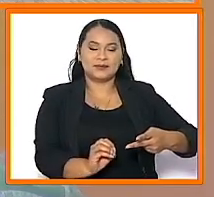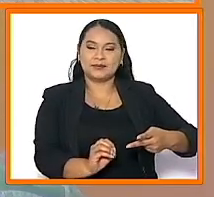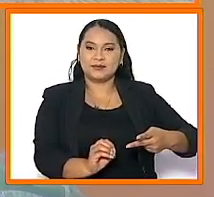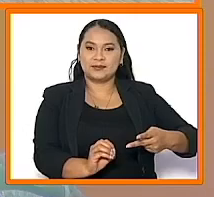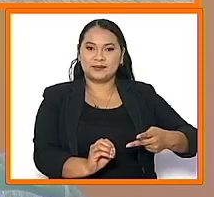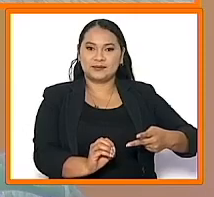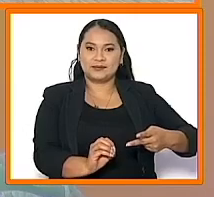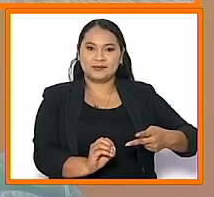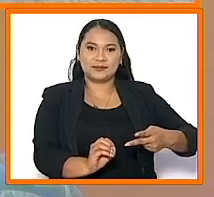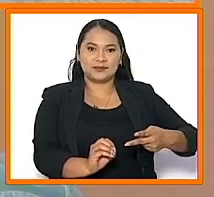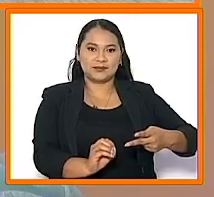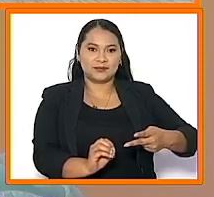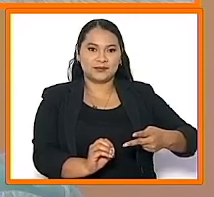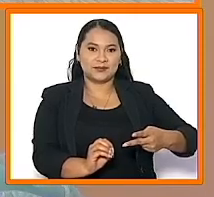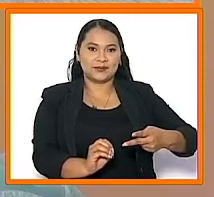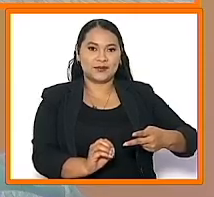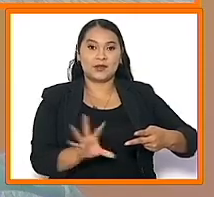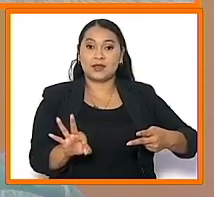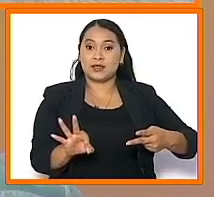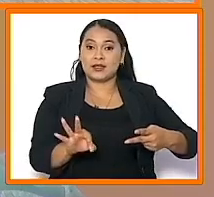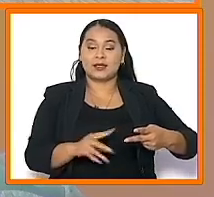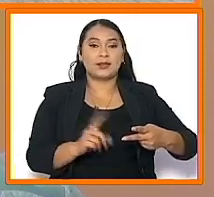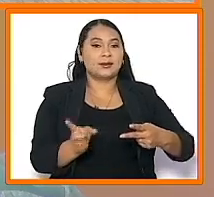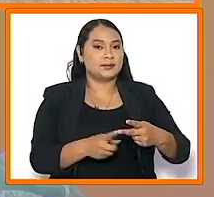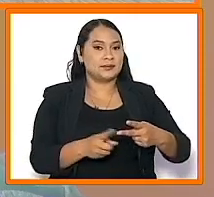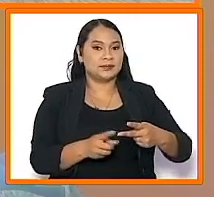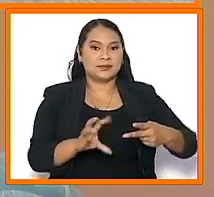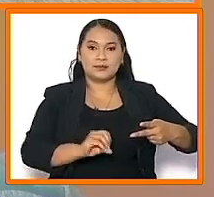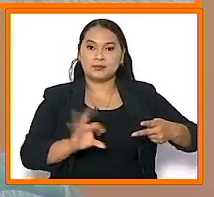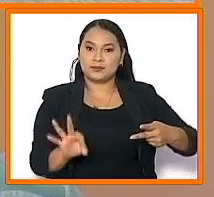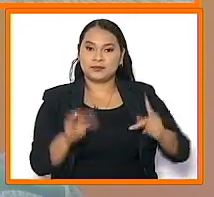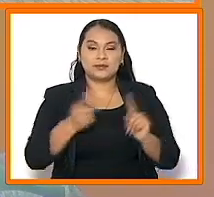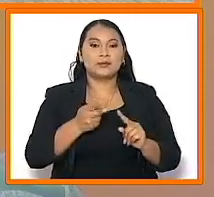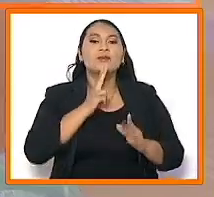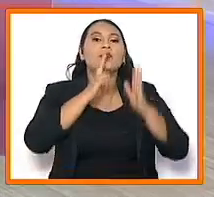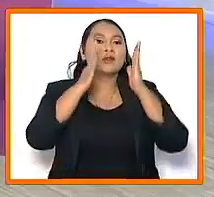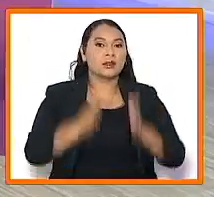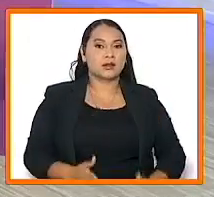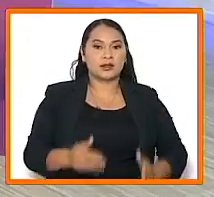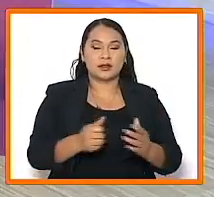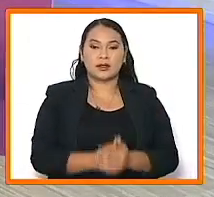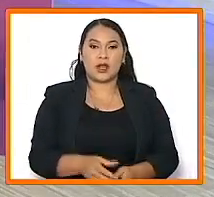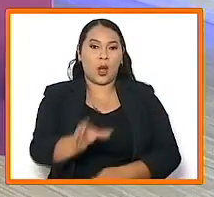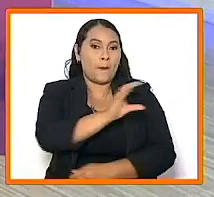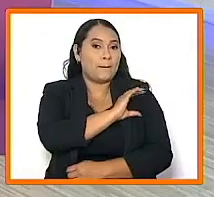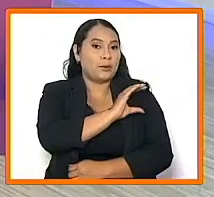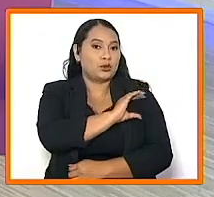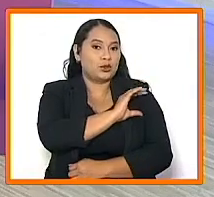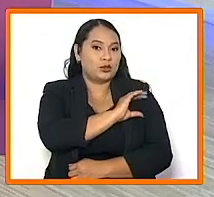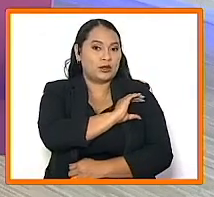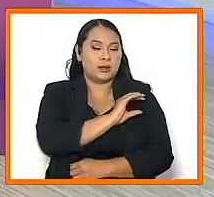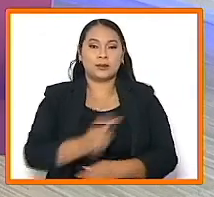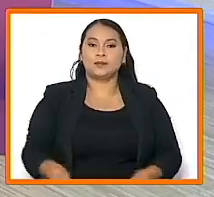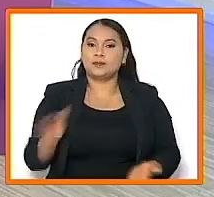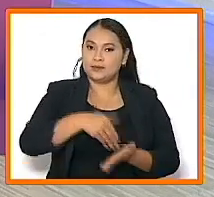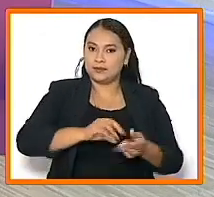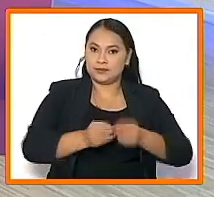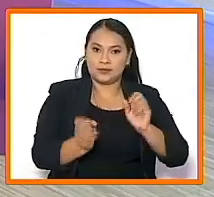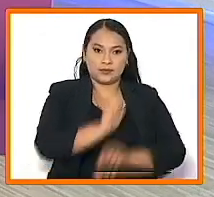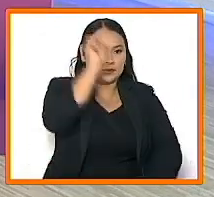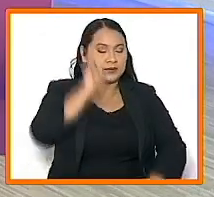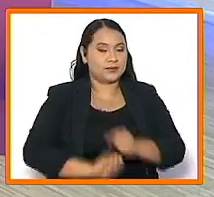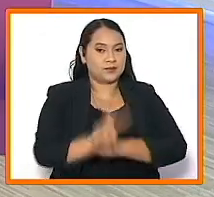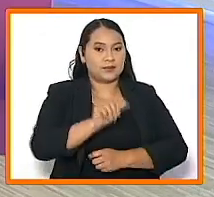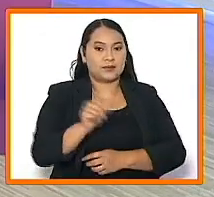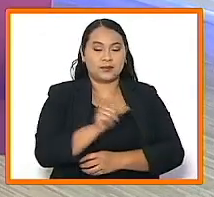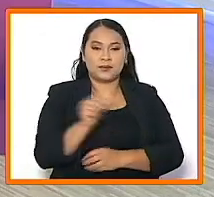afortunado. El 9, número favorecido 09, con su catrachada Chepo. Con gusto te repito los números ganadores para premiados en